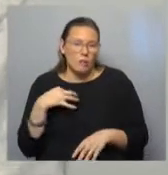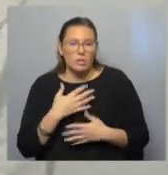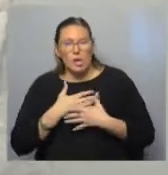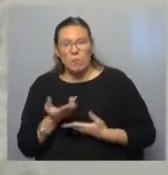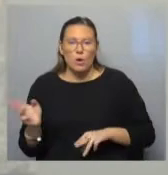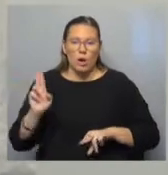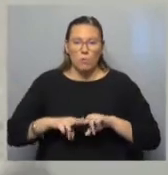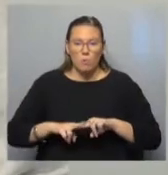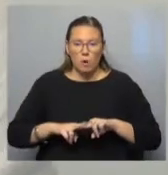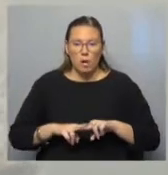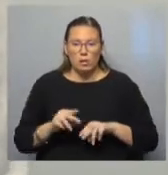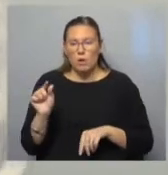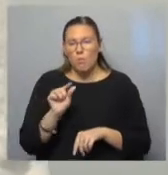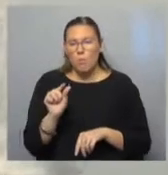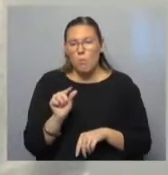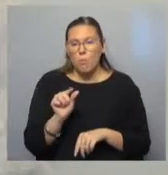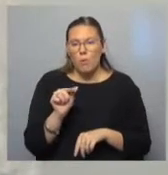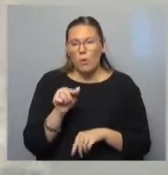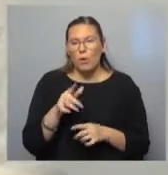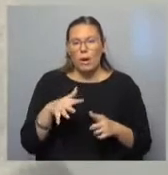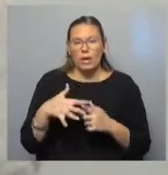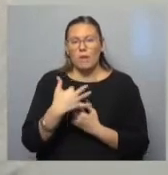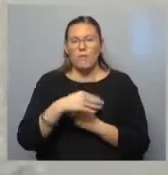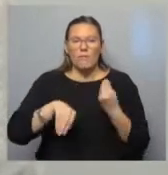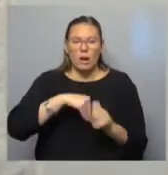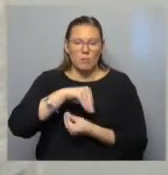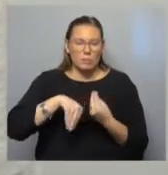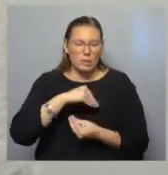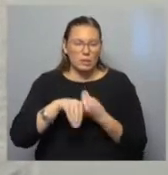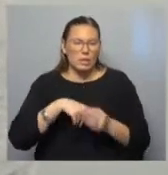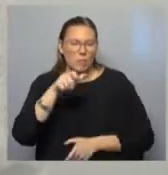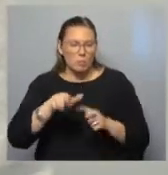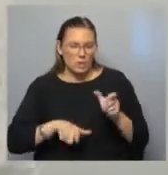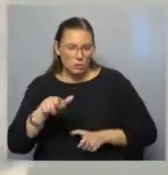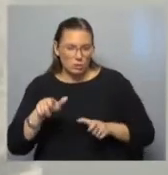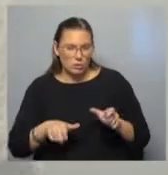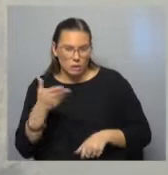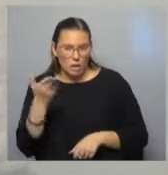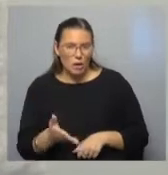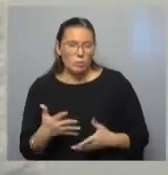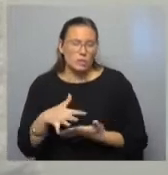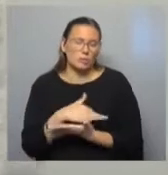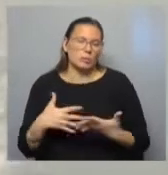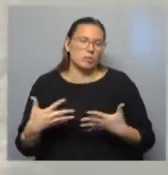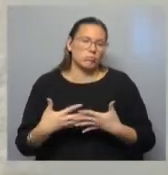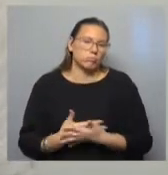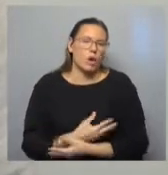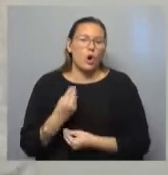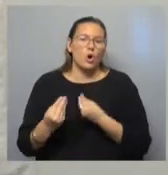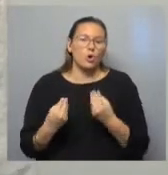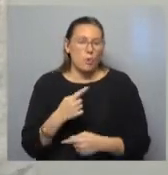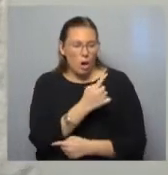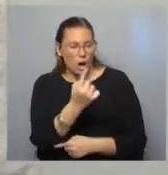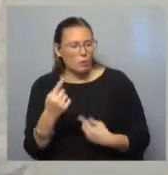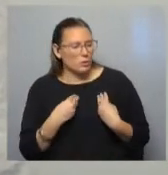la muerte, y es un poco eso lo que ronda a esta familia y lo que ronda a estos personajes, un hecho trágico y cómo repercute en cada